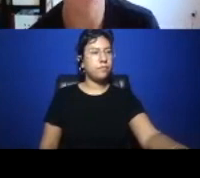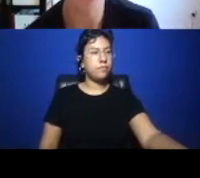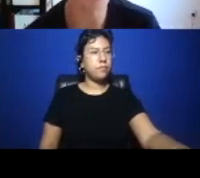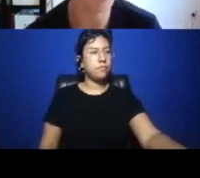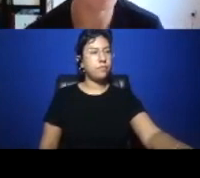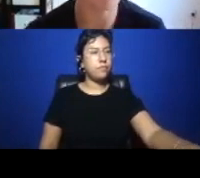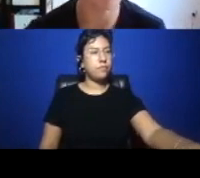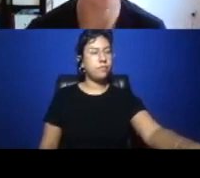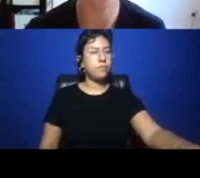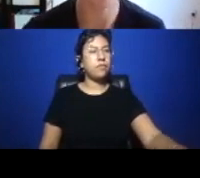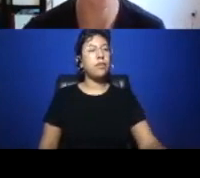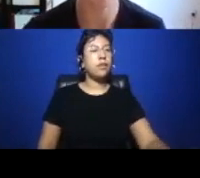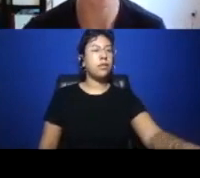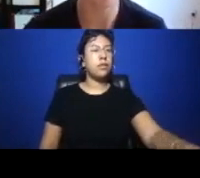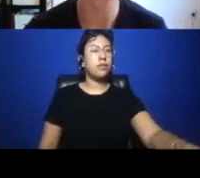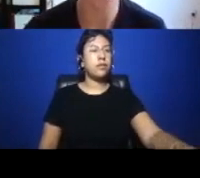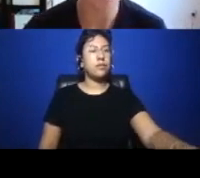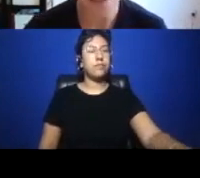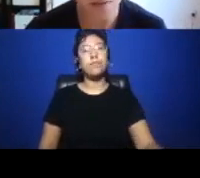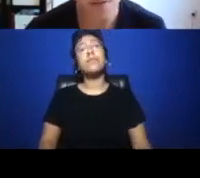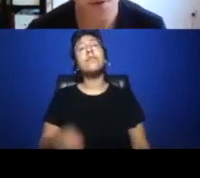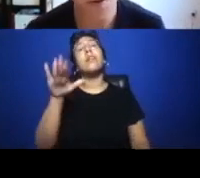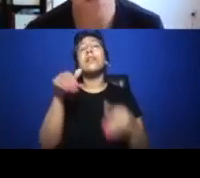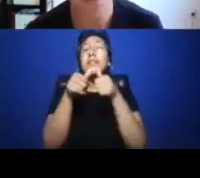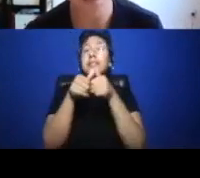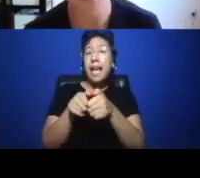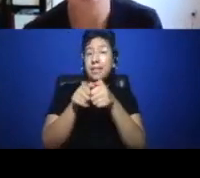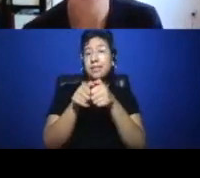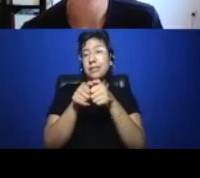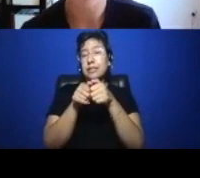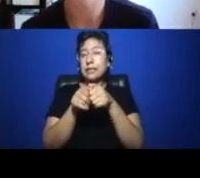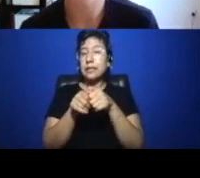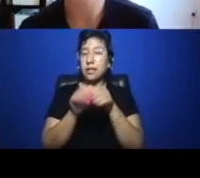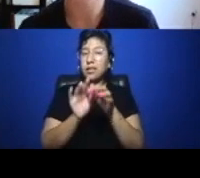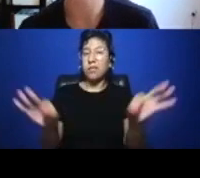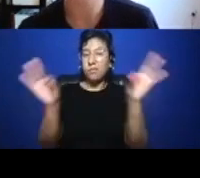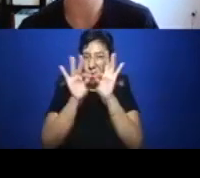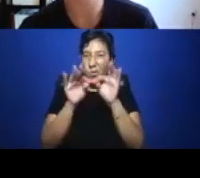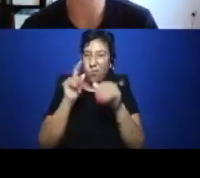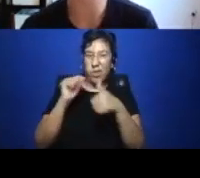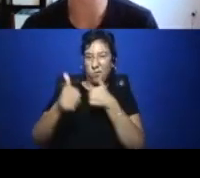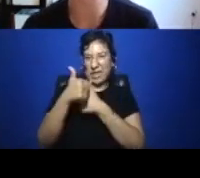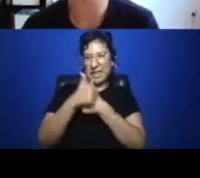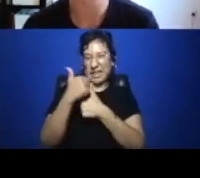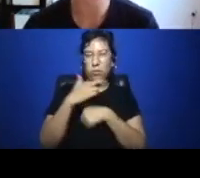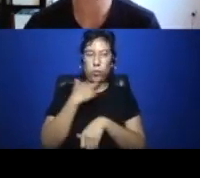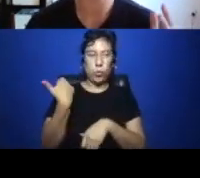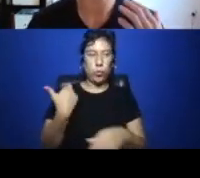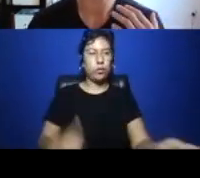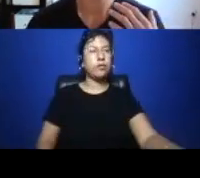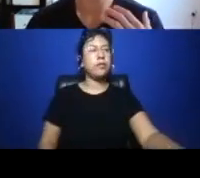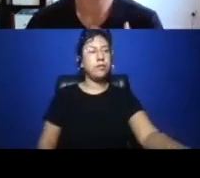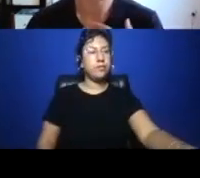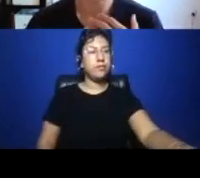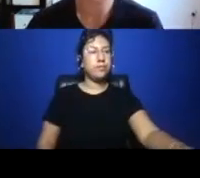Y los riesgos de seguridad, quiero hablarles a todos los activistas, es importante porque vemos que esto es un